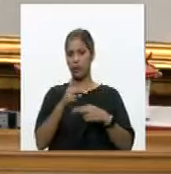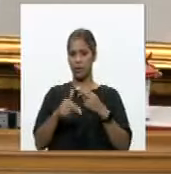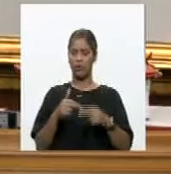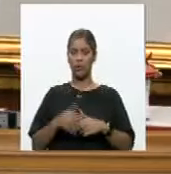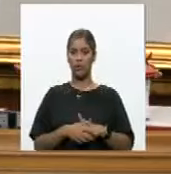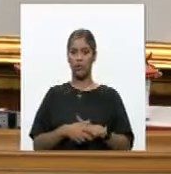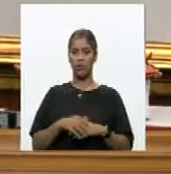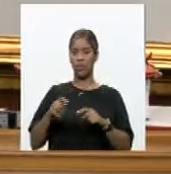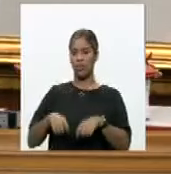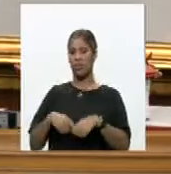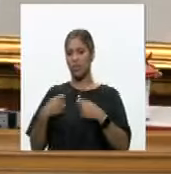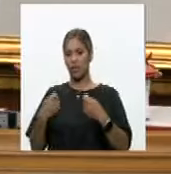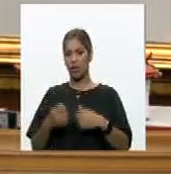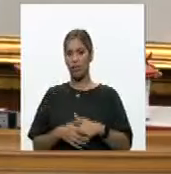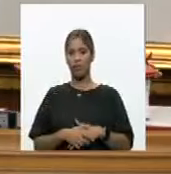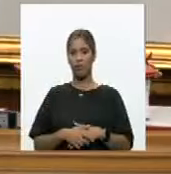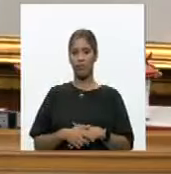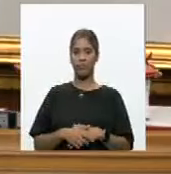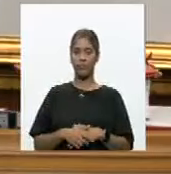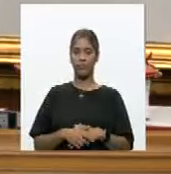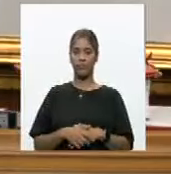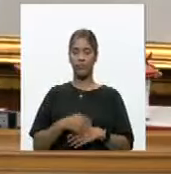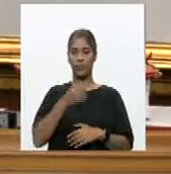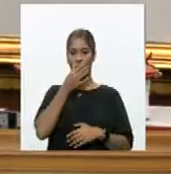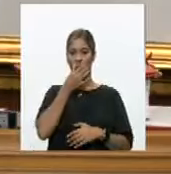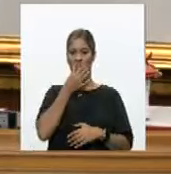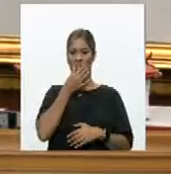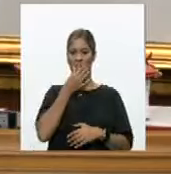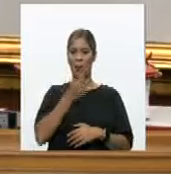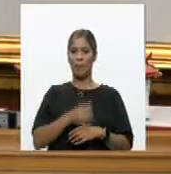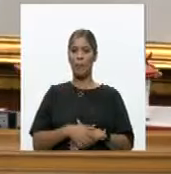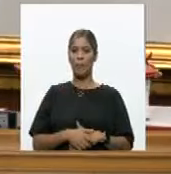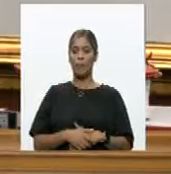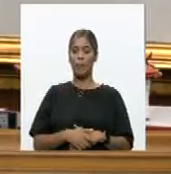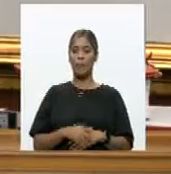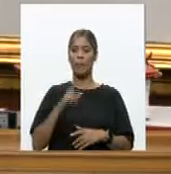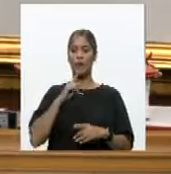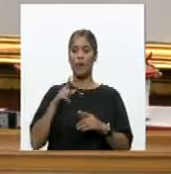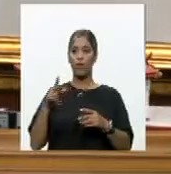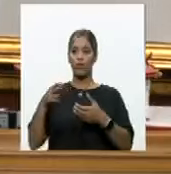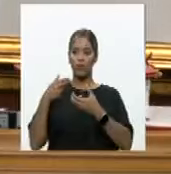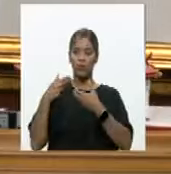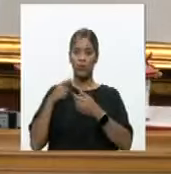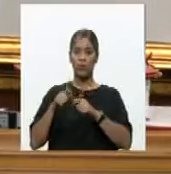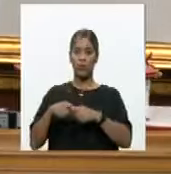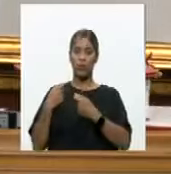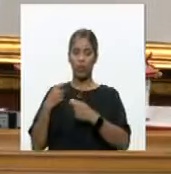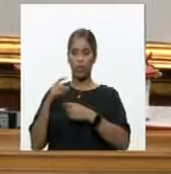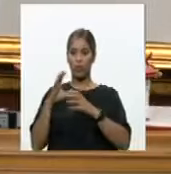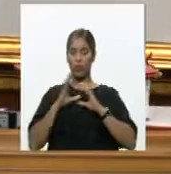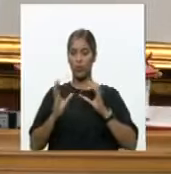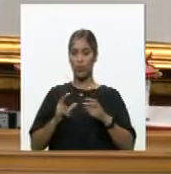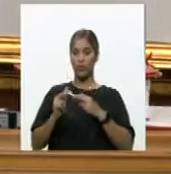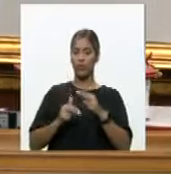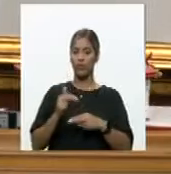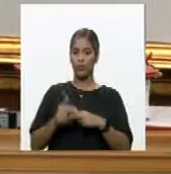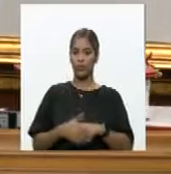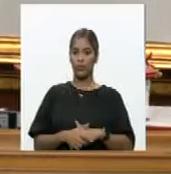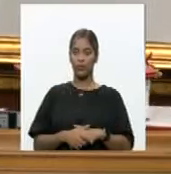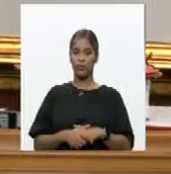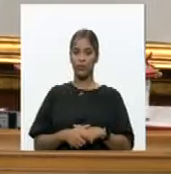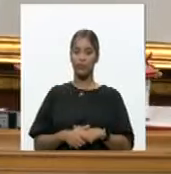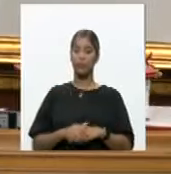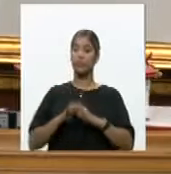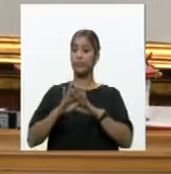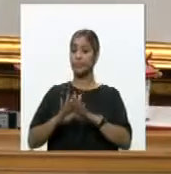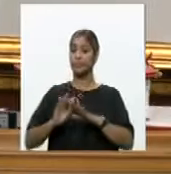revolucionarios, destrozárselos, cuando no eran secuestrados y destrozados los cuerpos de los revolucionarios.